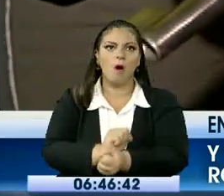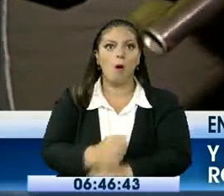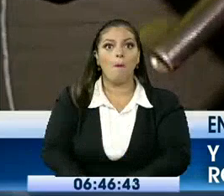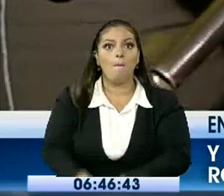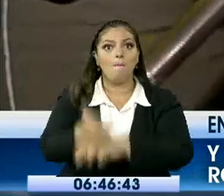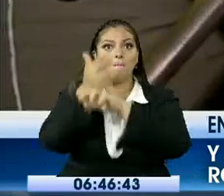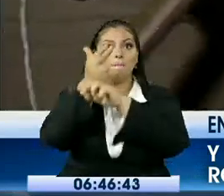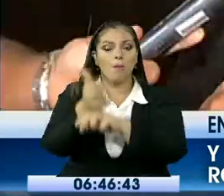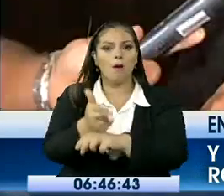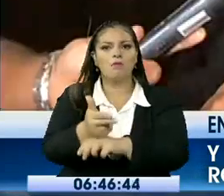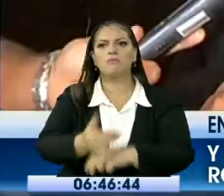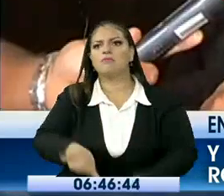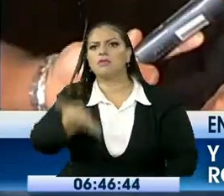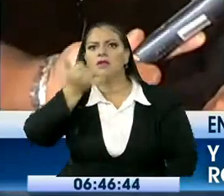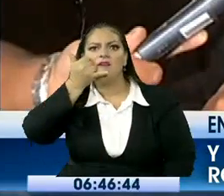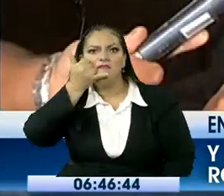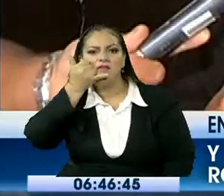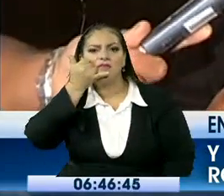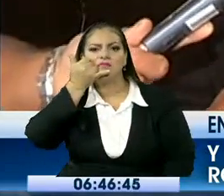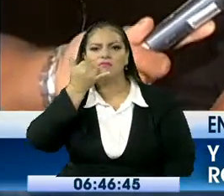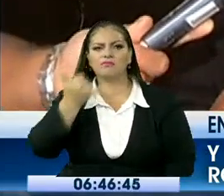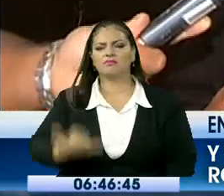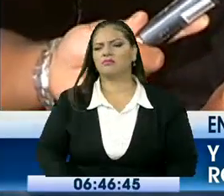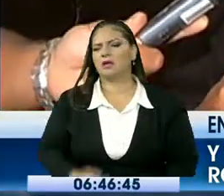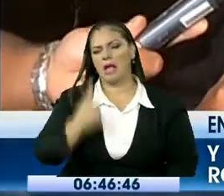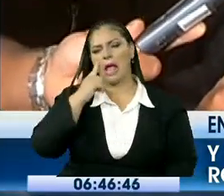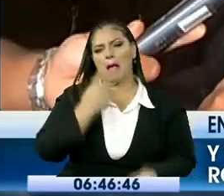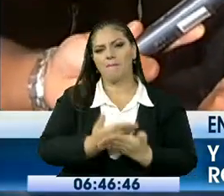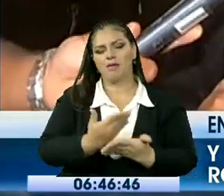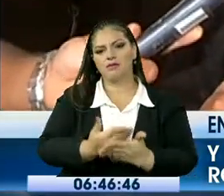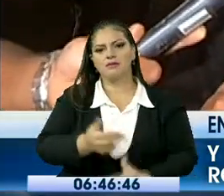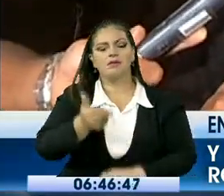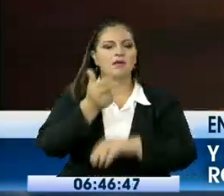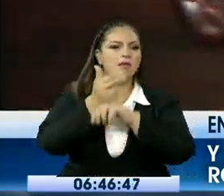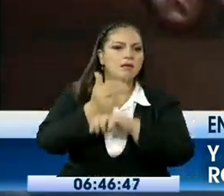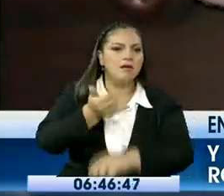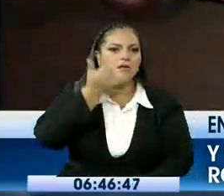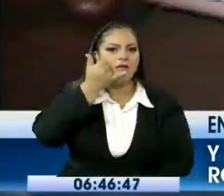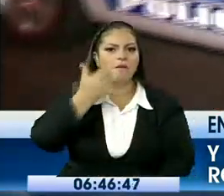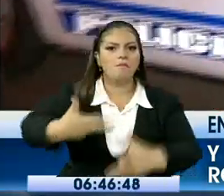evidencias, teléfonos celulares y las 3 motocicletas que ustedes pueden divisar.